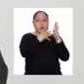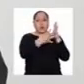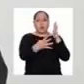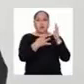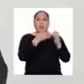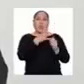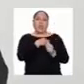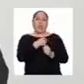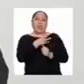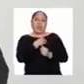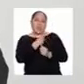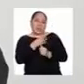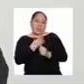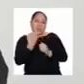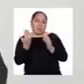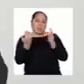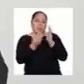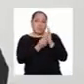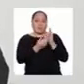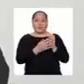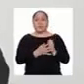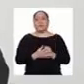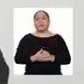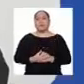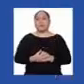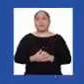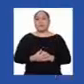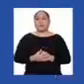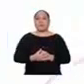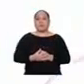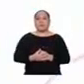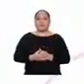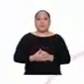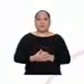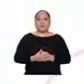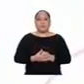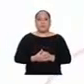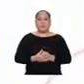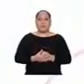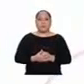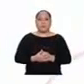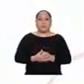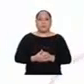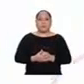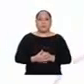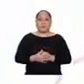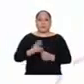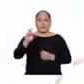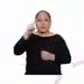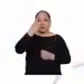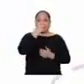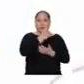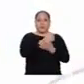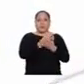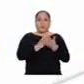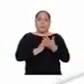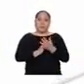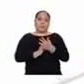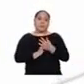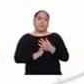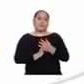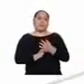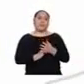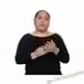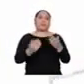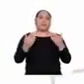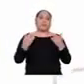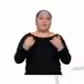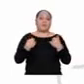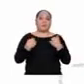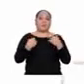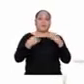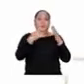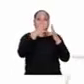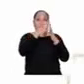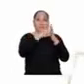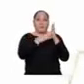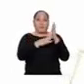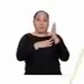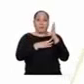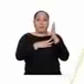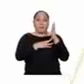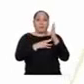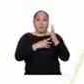edad y lo haremos de la siguiente manera. La primera columna contiene los valores de la